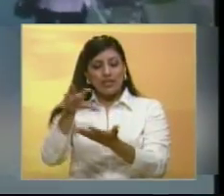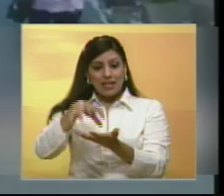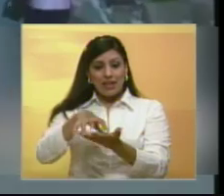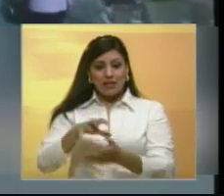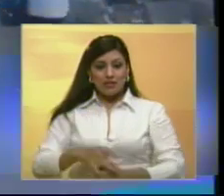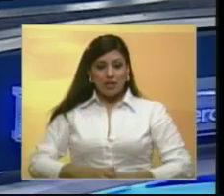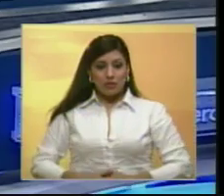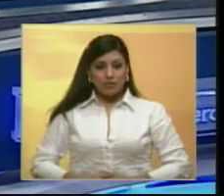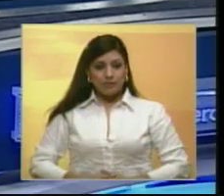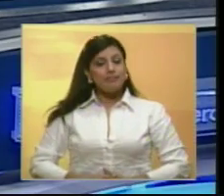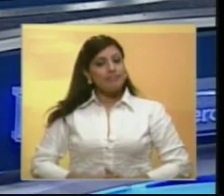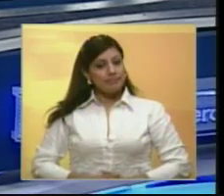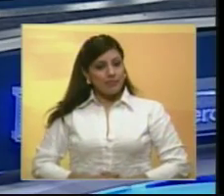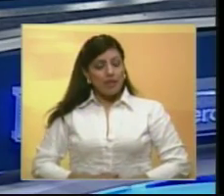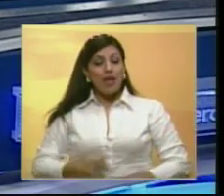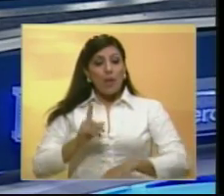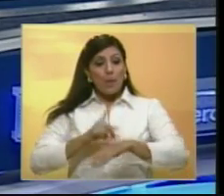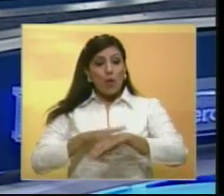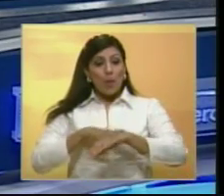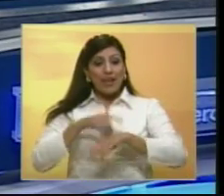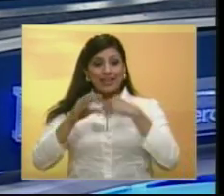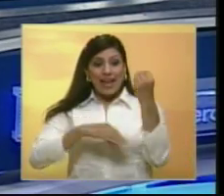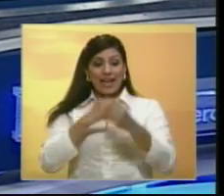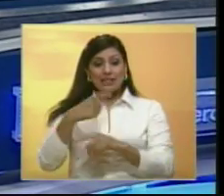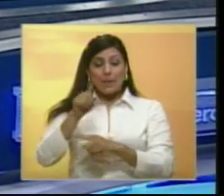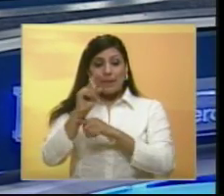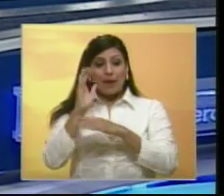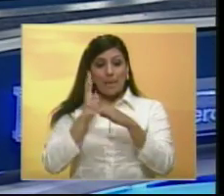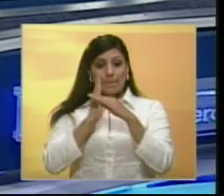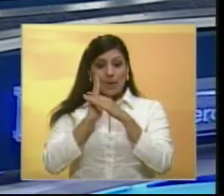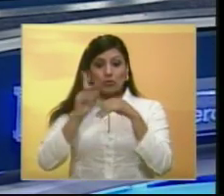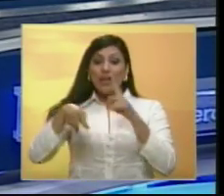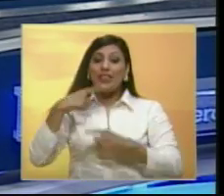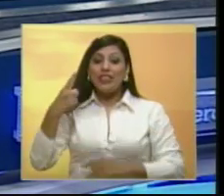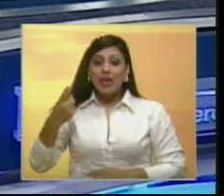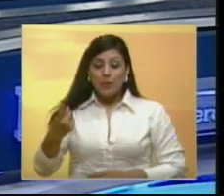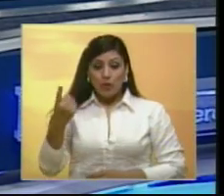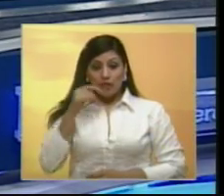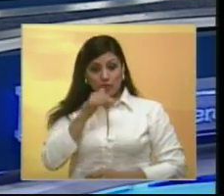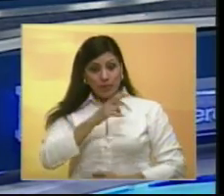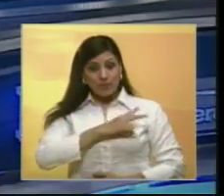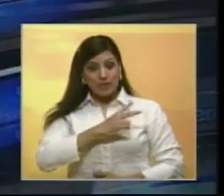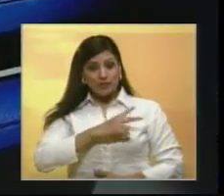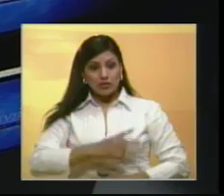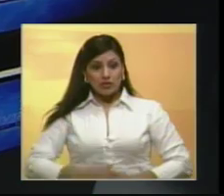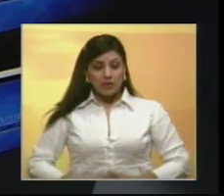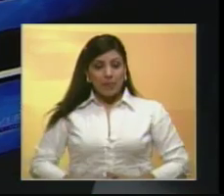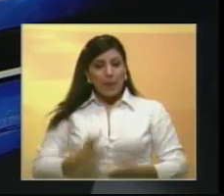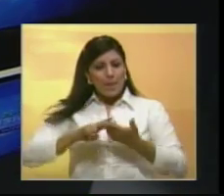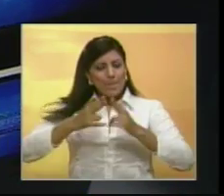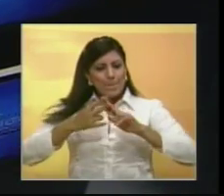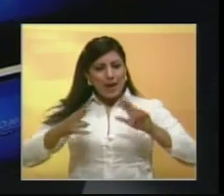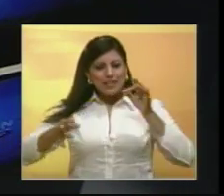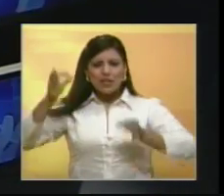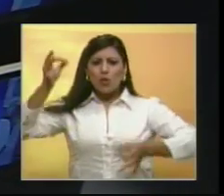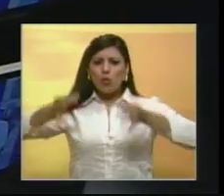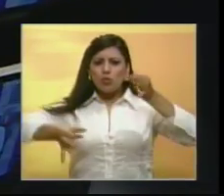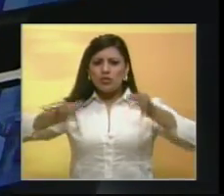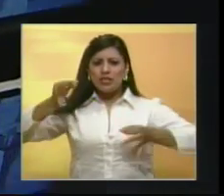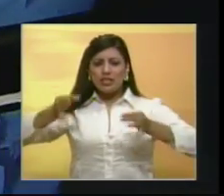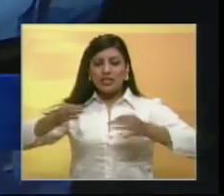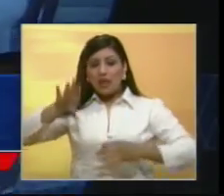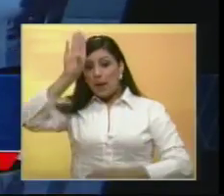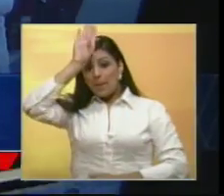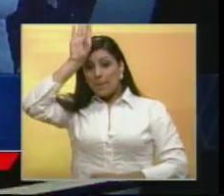entidad. Es momento de realizar nuestra primera pausa, pero al regreso un noticiero Venevisión. Paz y justicia.